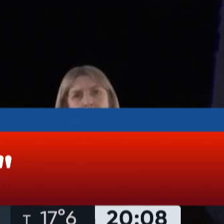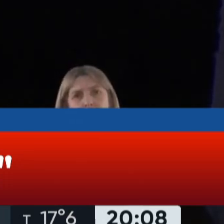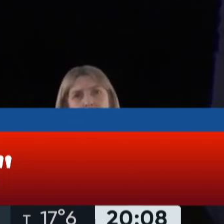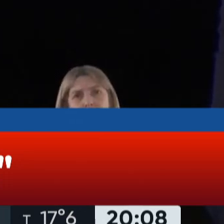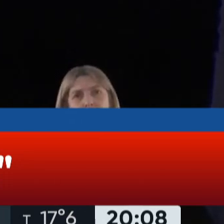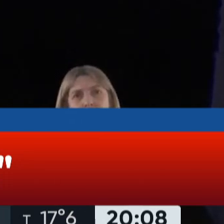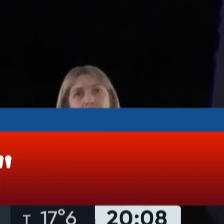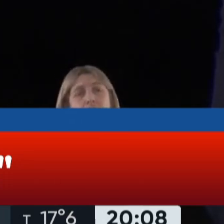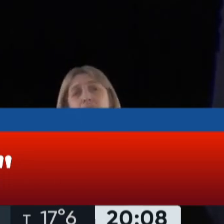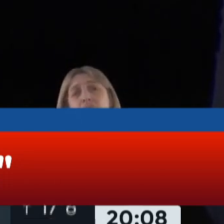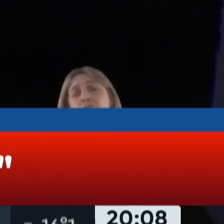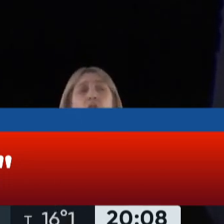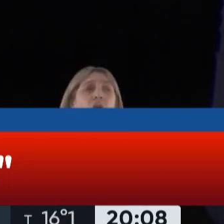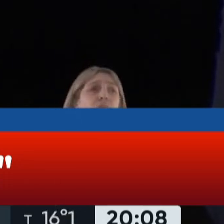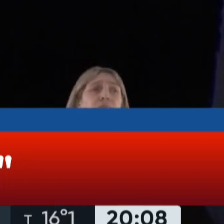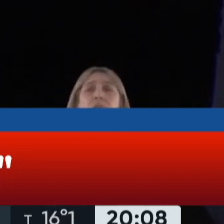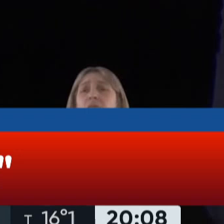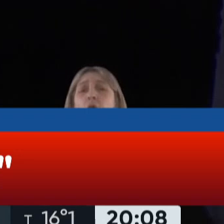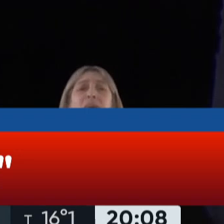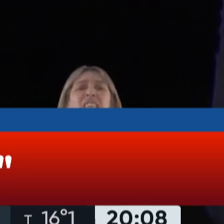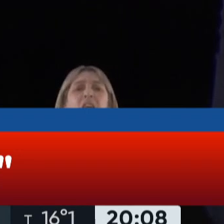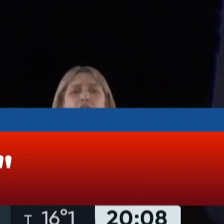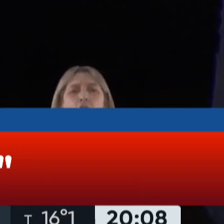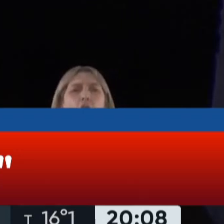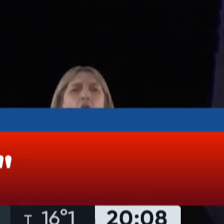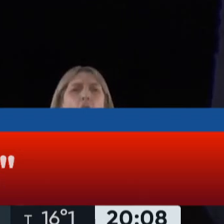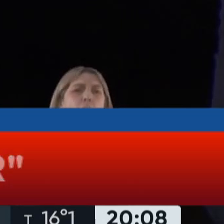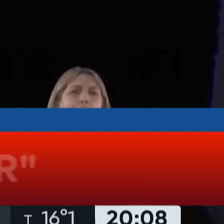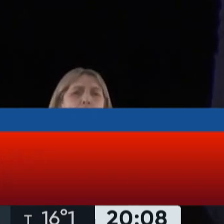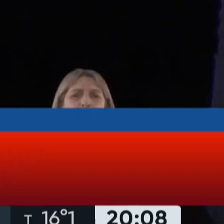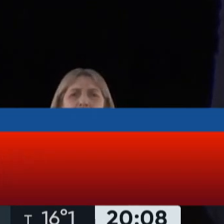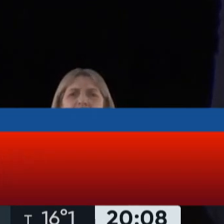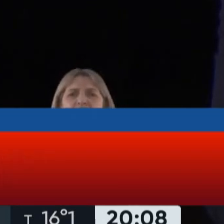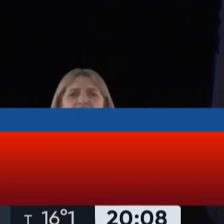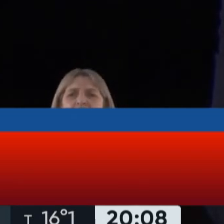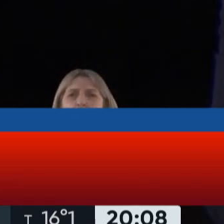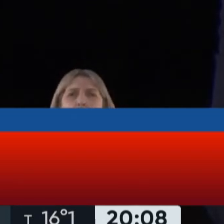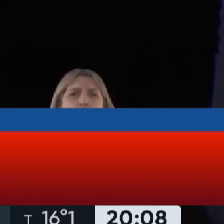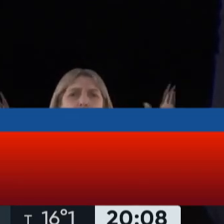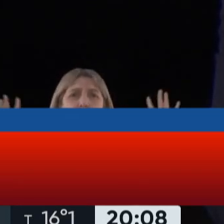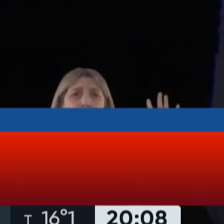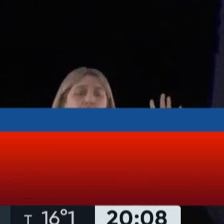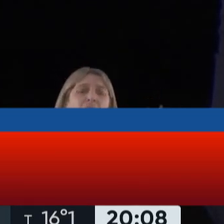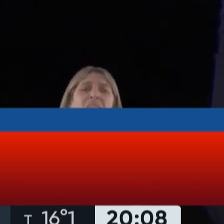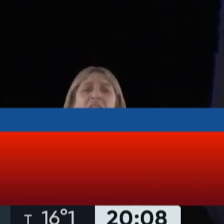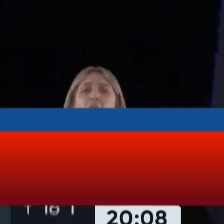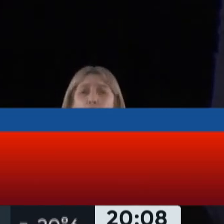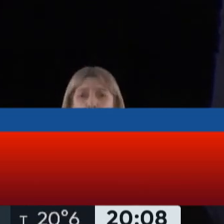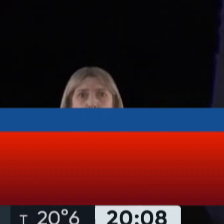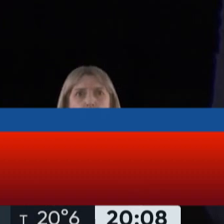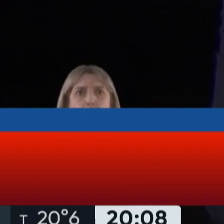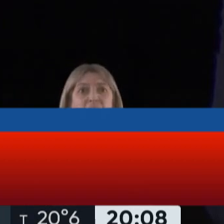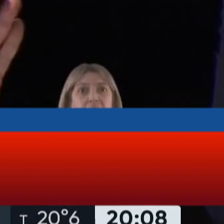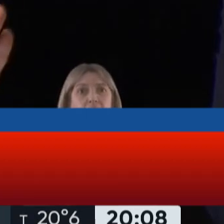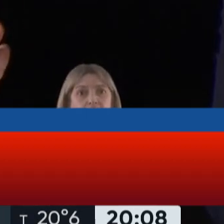Me muevo como un hombre común, me siento un hombre común y a veces no tuve en cuenta que soy el presidente y debo dar el